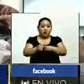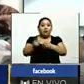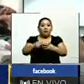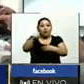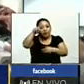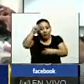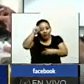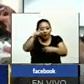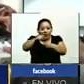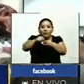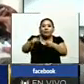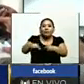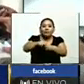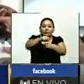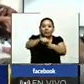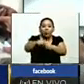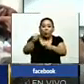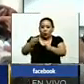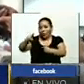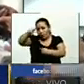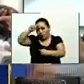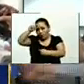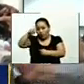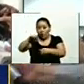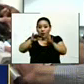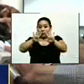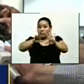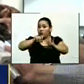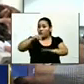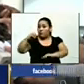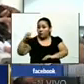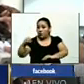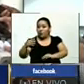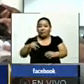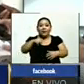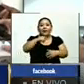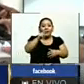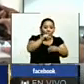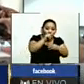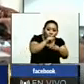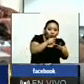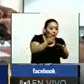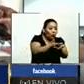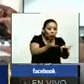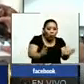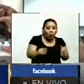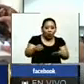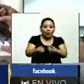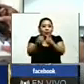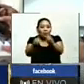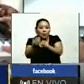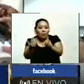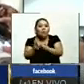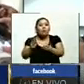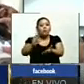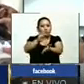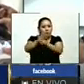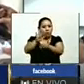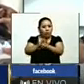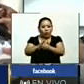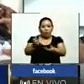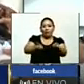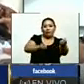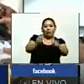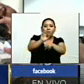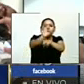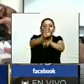abono para que la gente pueda cultivar a 10.000 productores, granjas comunitarias, huertos comunitarios, agroindustria, porque hemos comprado tractores de